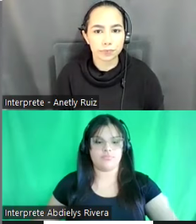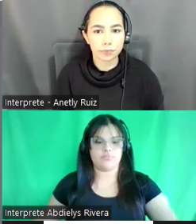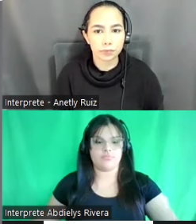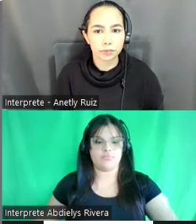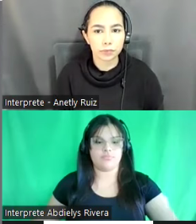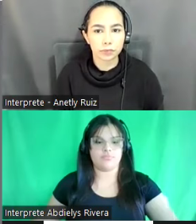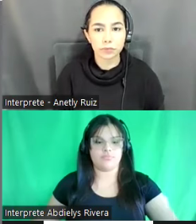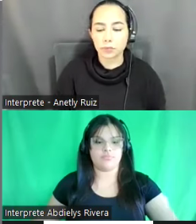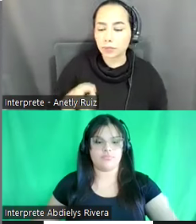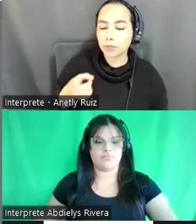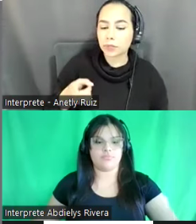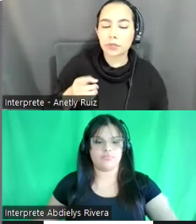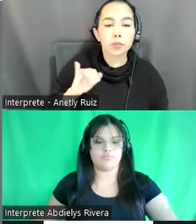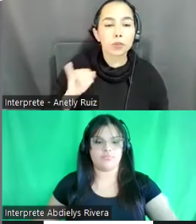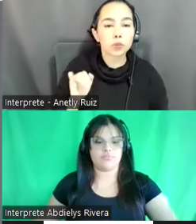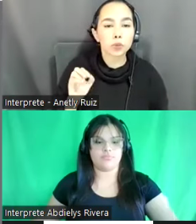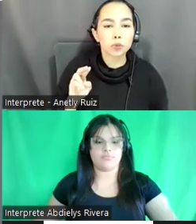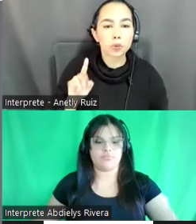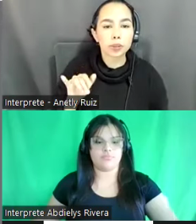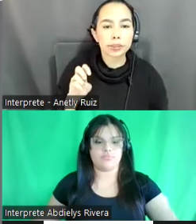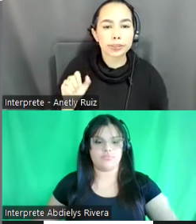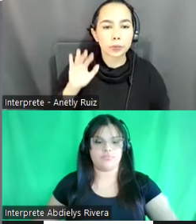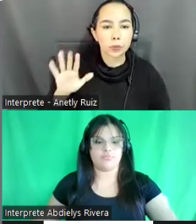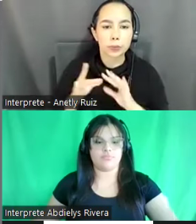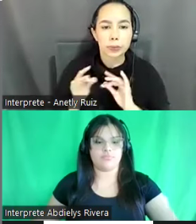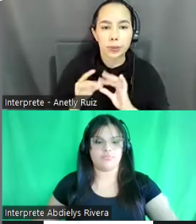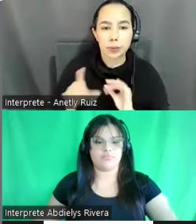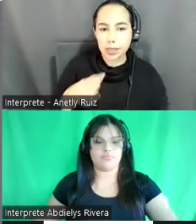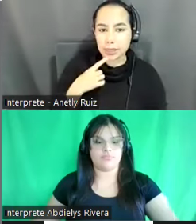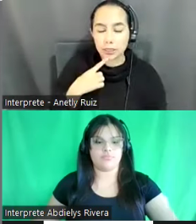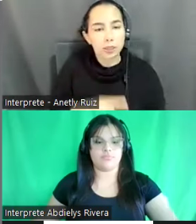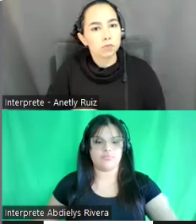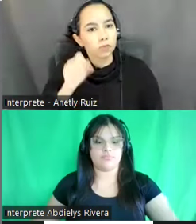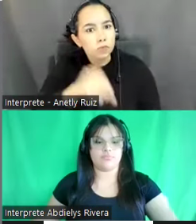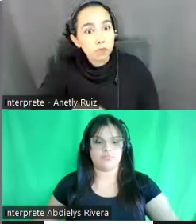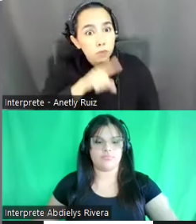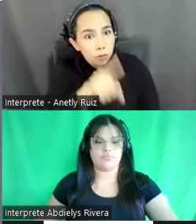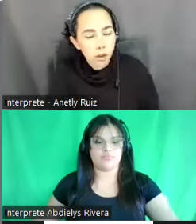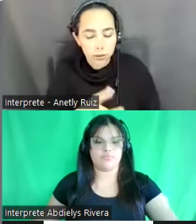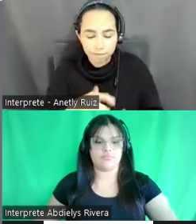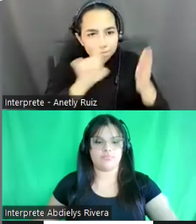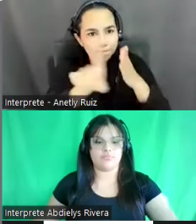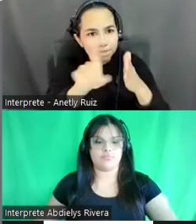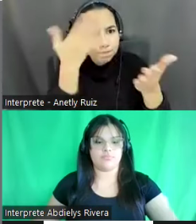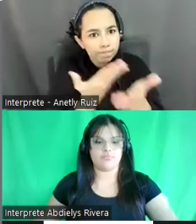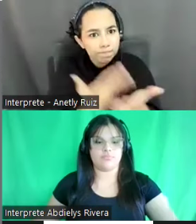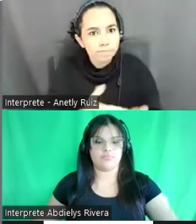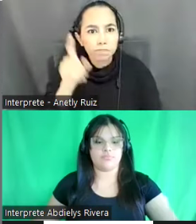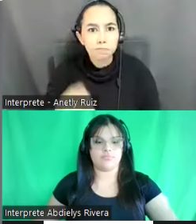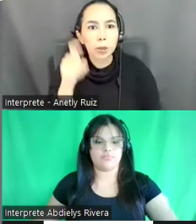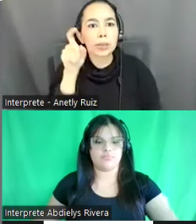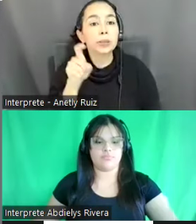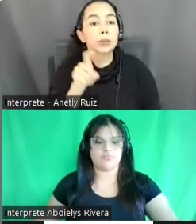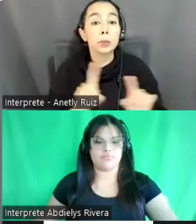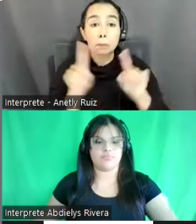de Yulisa López, quien indica, ciertamente hacen falta estadísticas, no obstante, se hacen